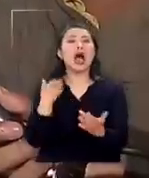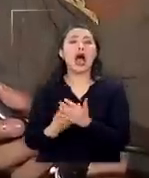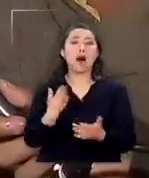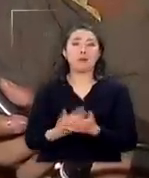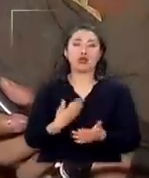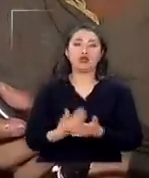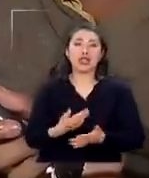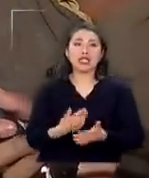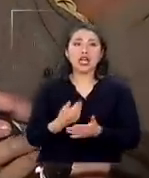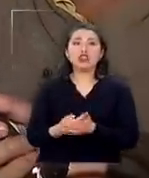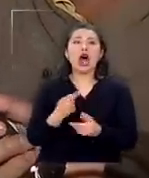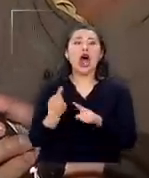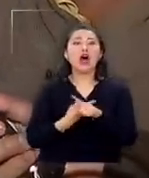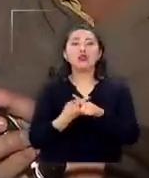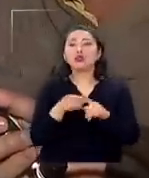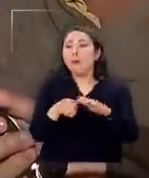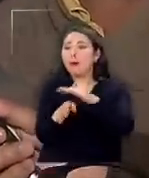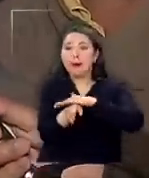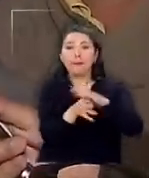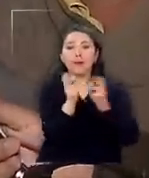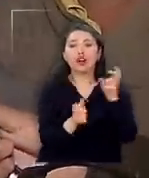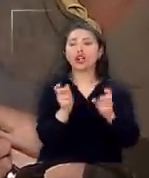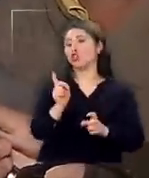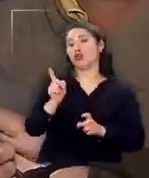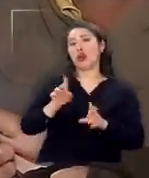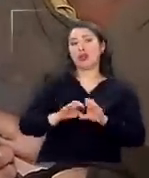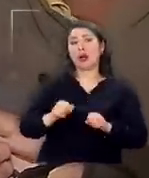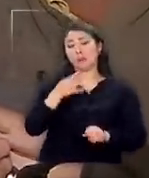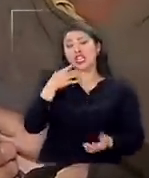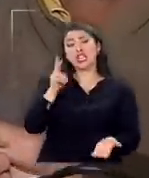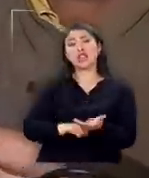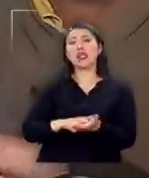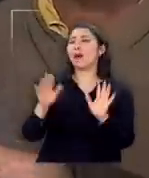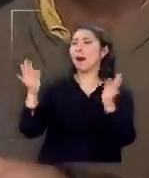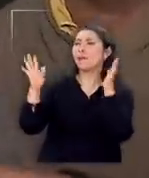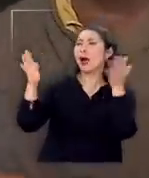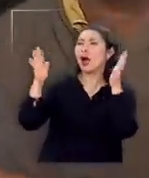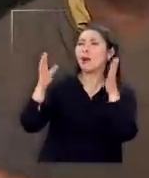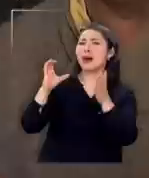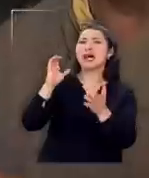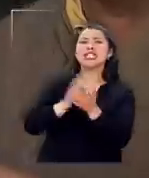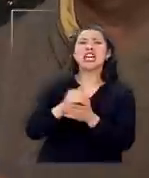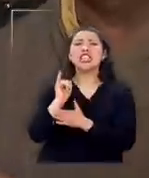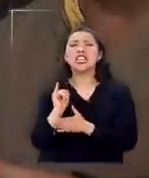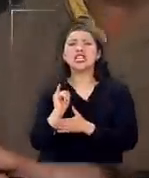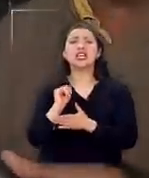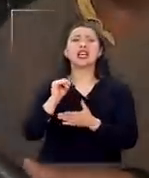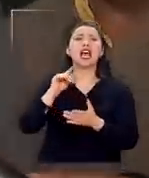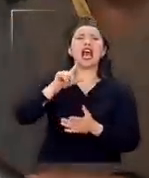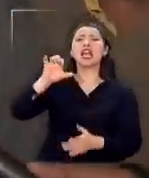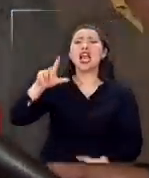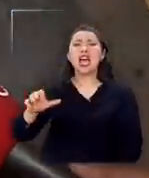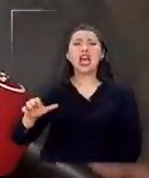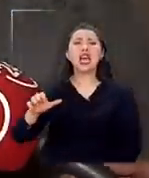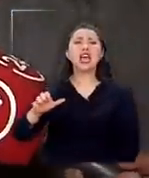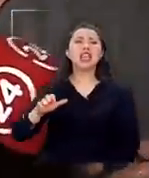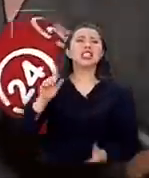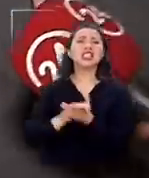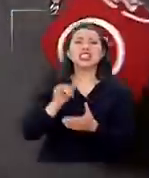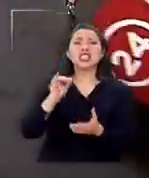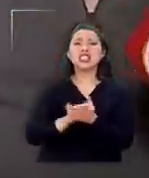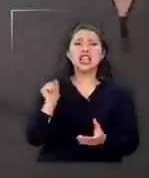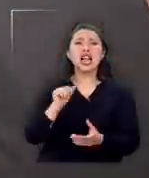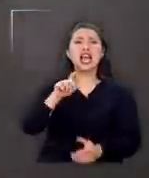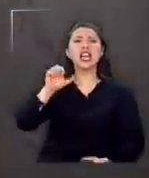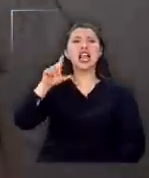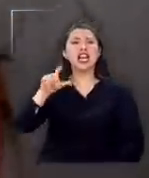aprovechando a que se abusen de todo esto. Sí. Porque esa es la verdad. Sí. Es la verdad. ¡Le! ¡Sí,